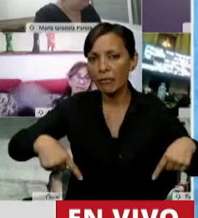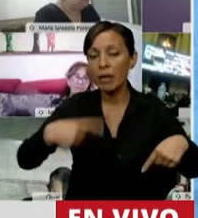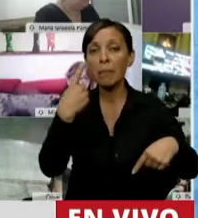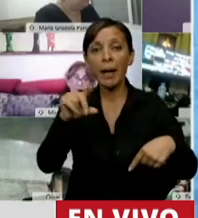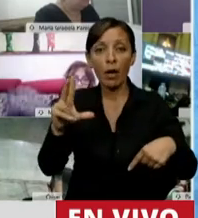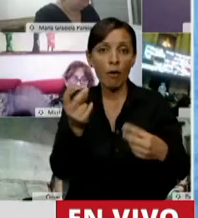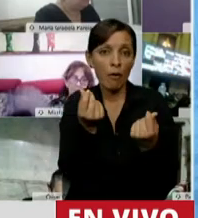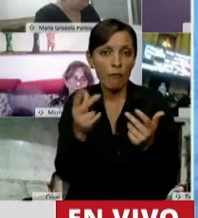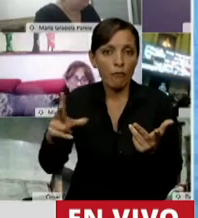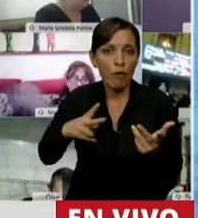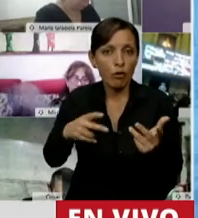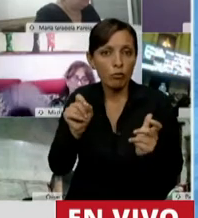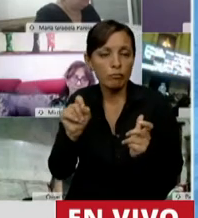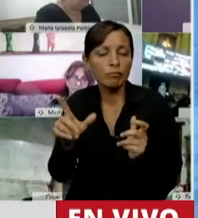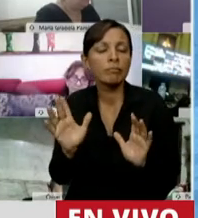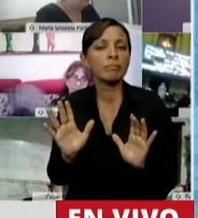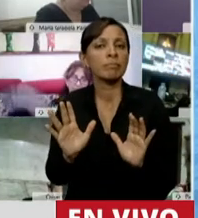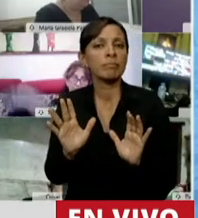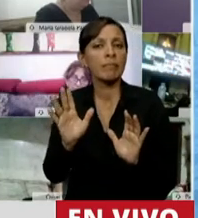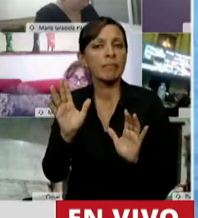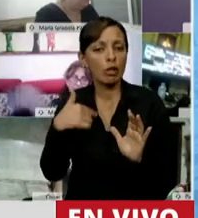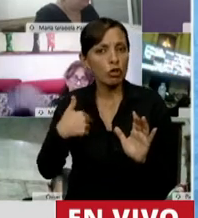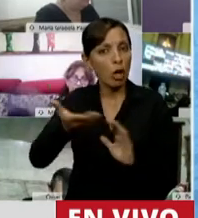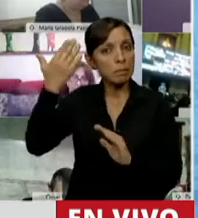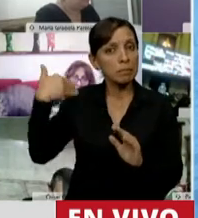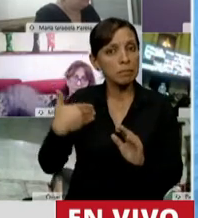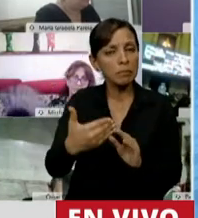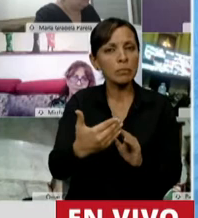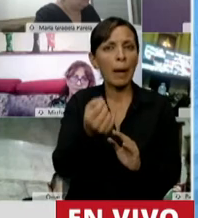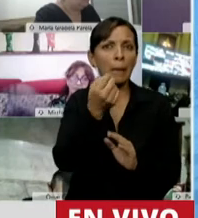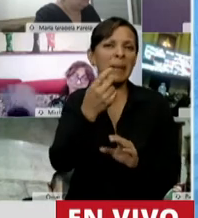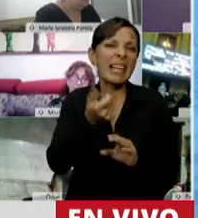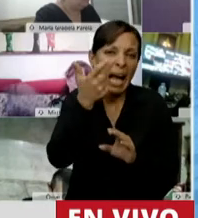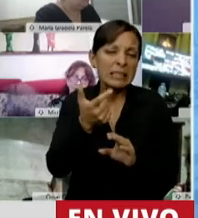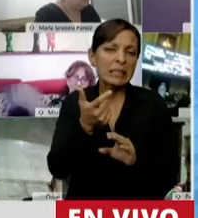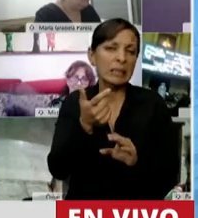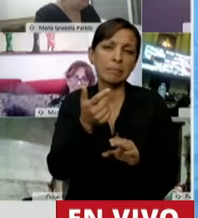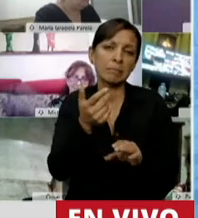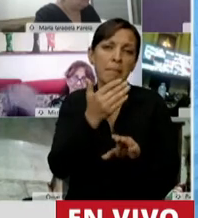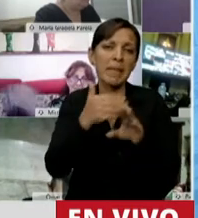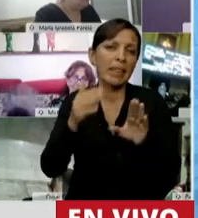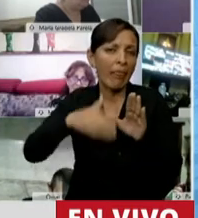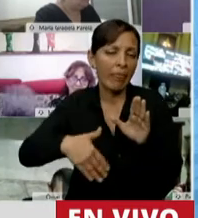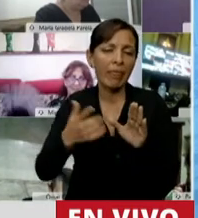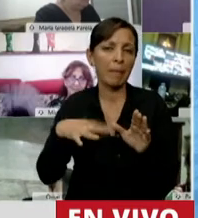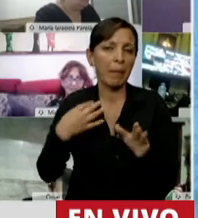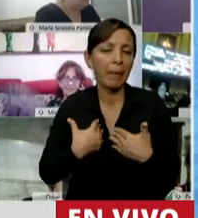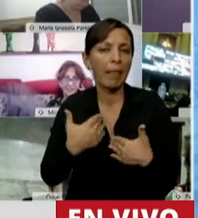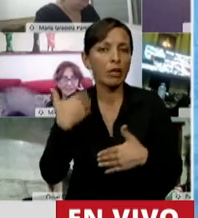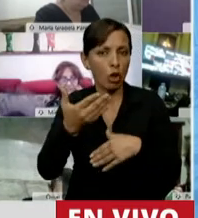de haber transcurrido más de un cuarto de mi vida como procurador de mi provincia y